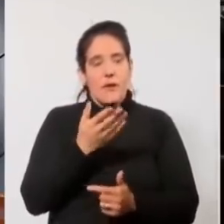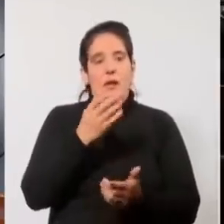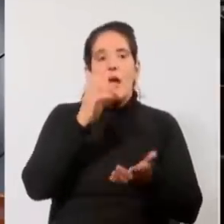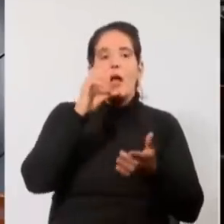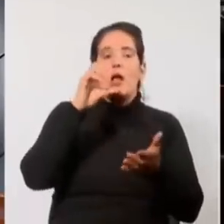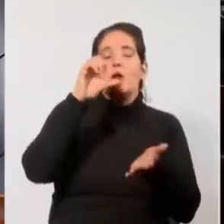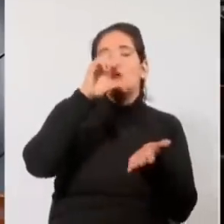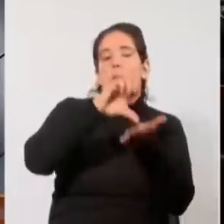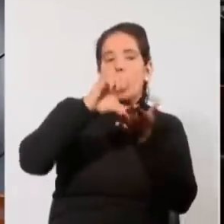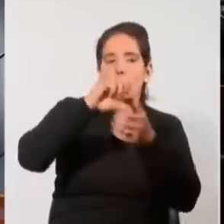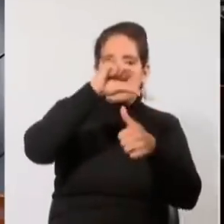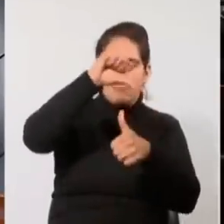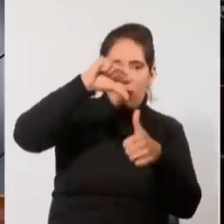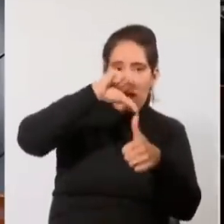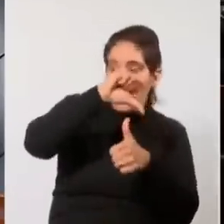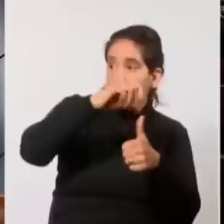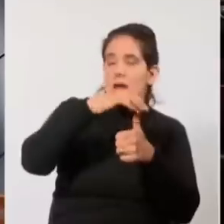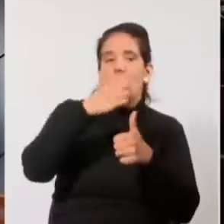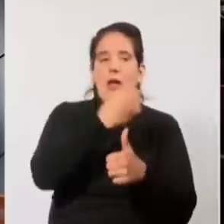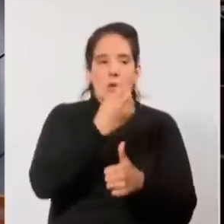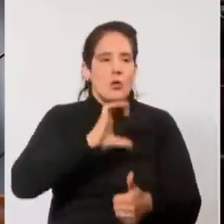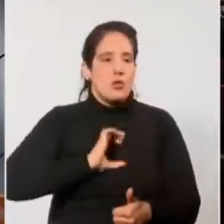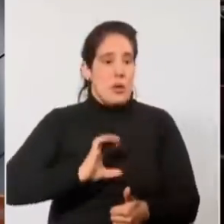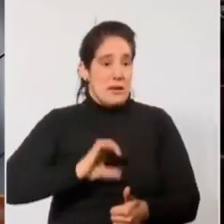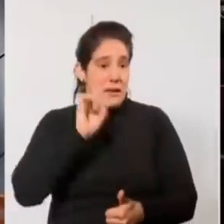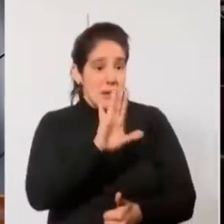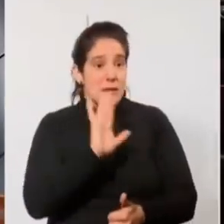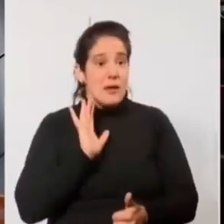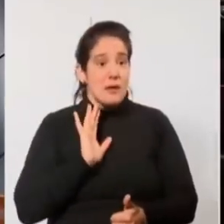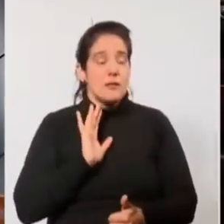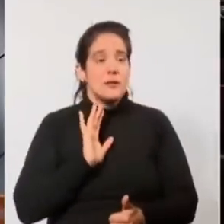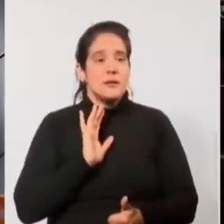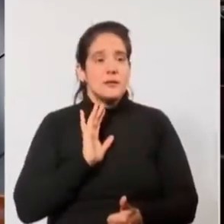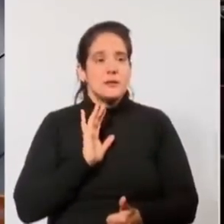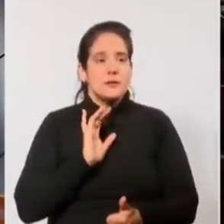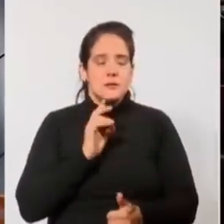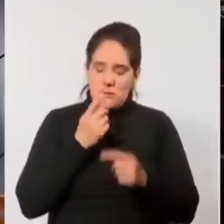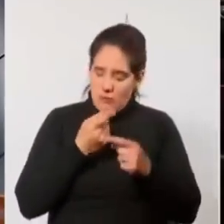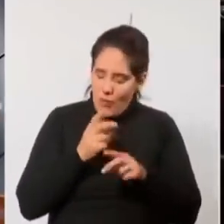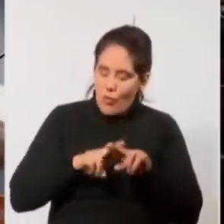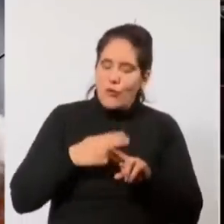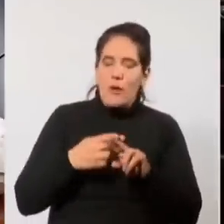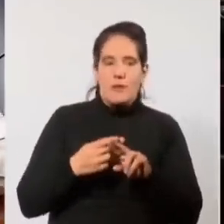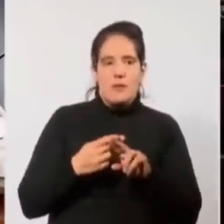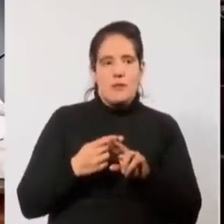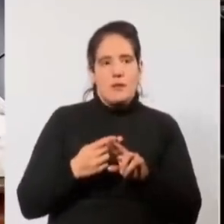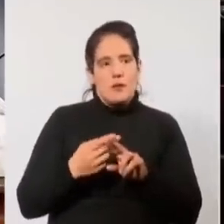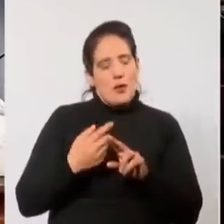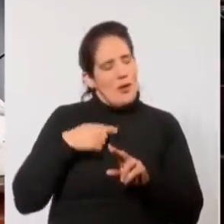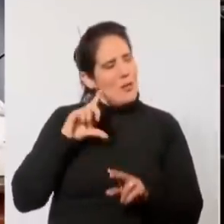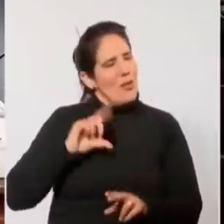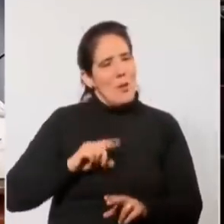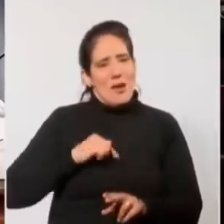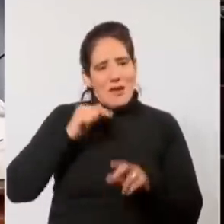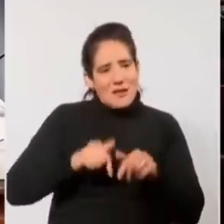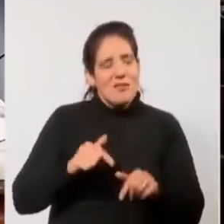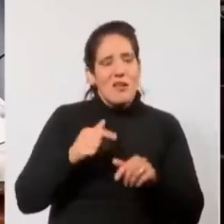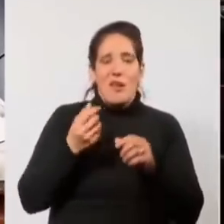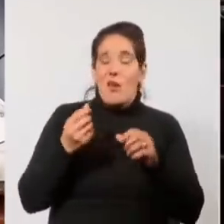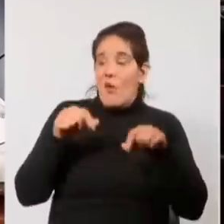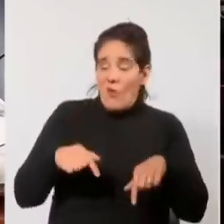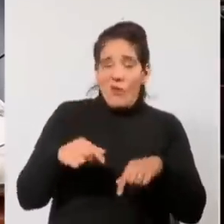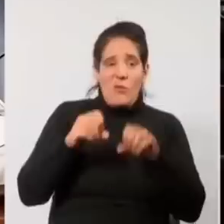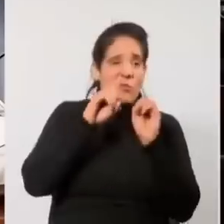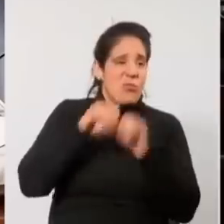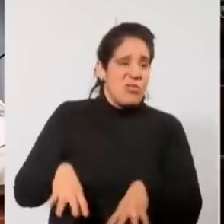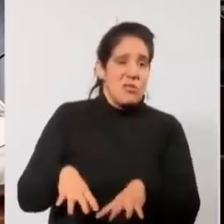caribeños con sus particularidades, pero vuelvo a repetir, lo que más me duele es que hayamos desperdiciado una oportunidad de